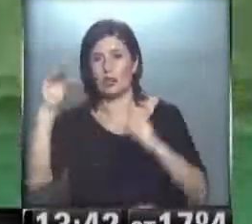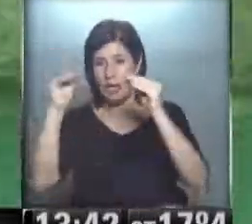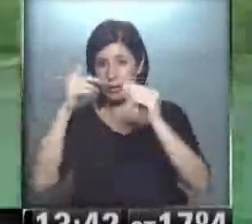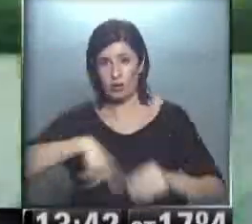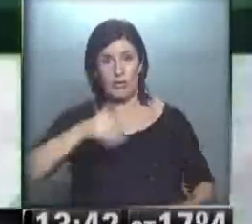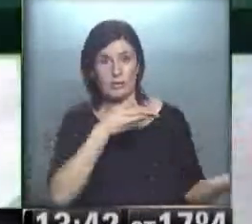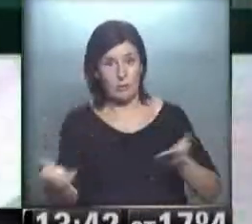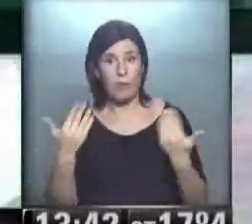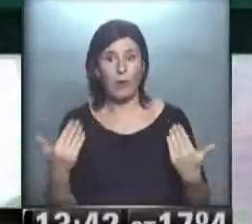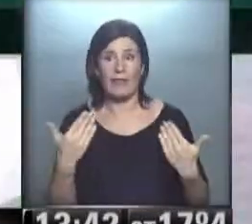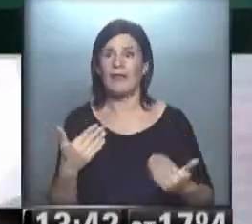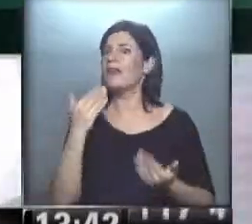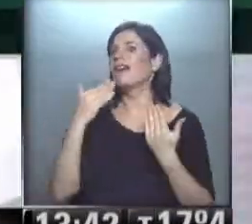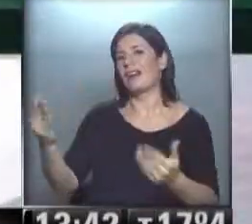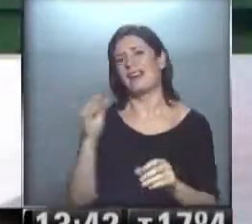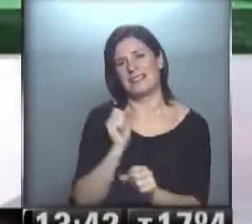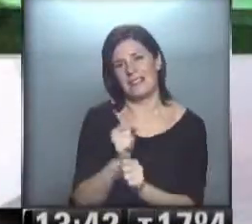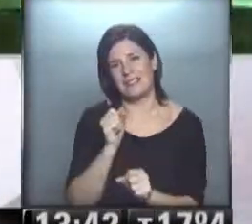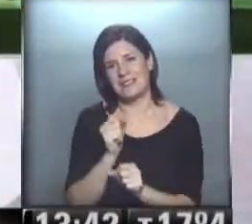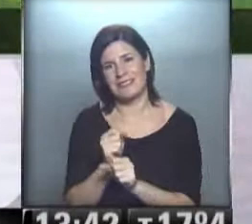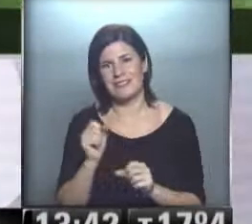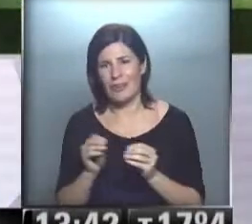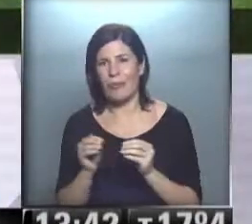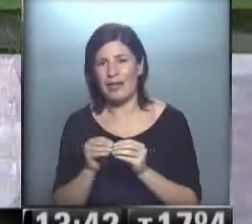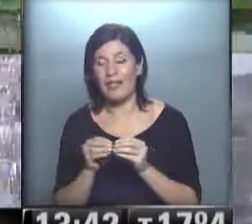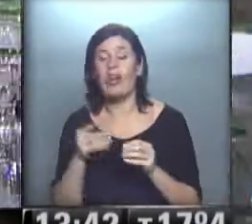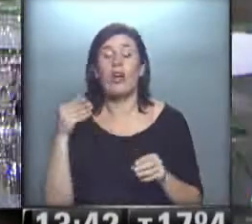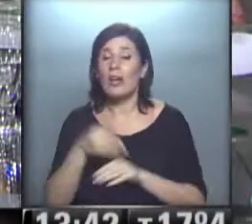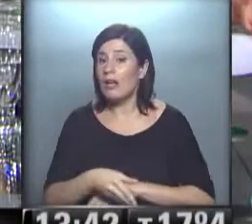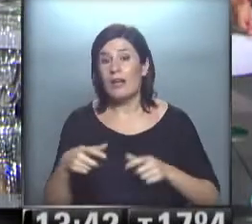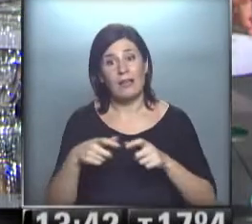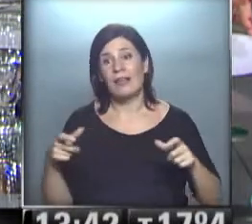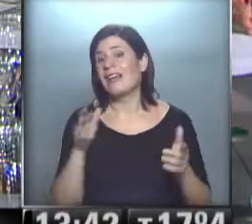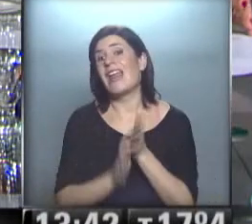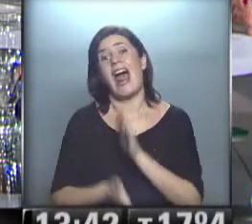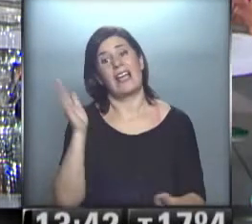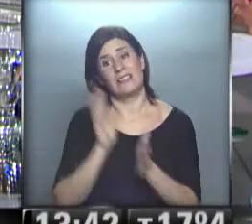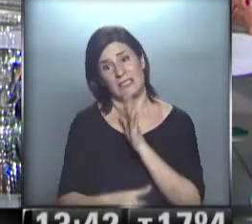todos. Gracias, Ale. Por supuesto, lo más importante es que es gratis, la posibilidad de llevar a los chicos a Tecnópolis en estas vacaciones de invierno. Vamos a hacer